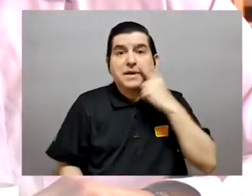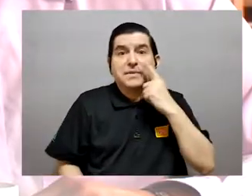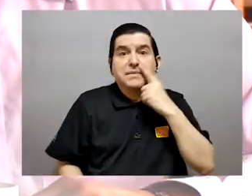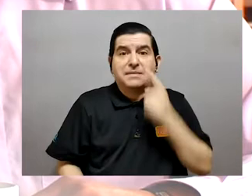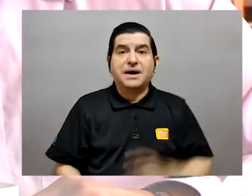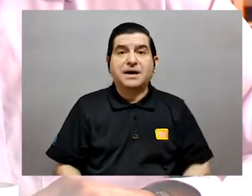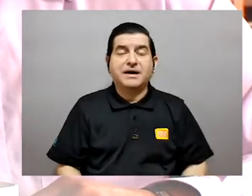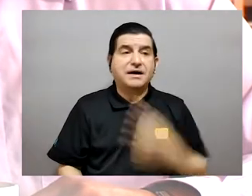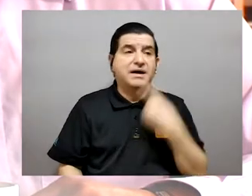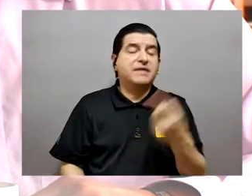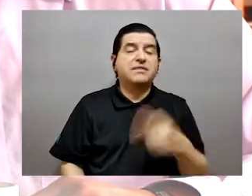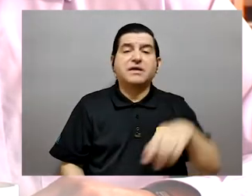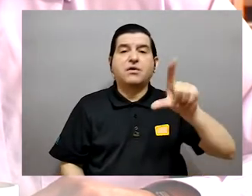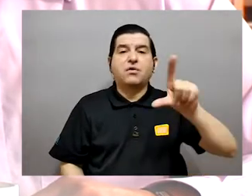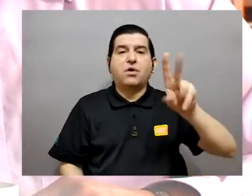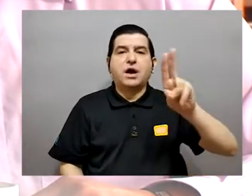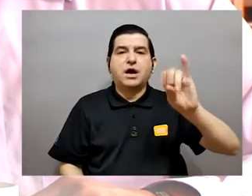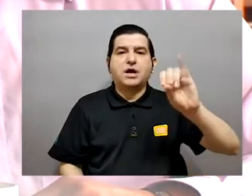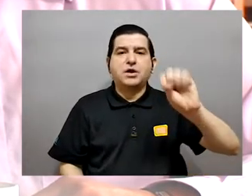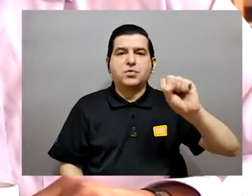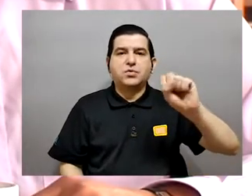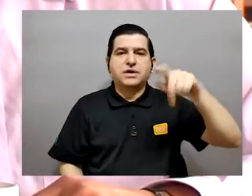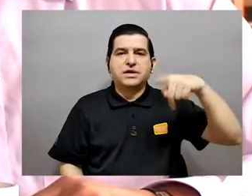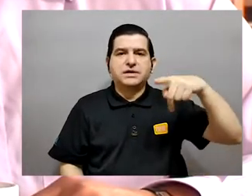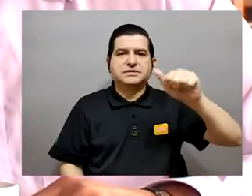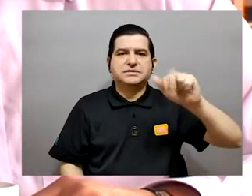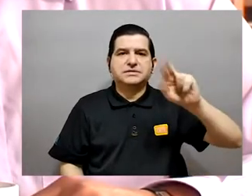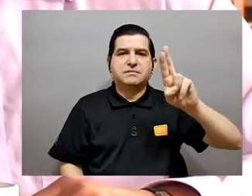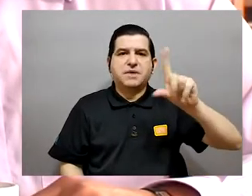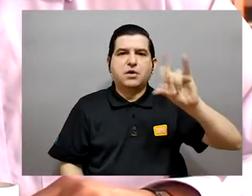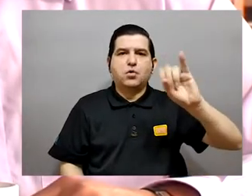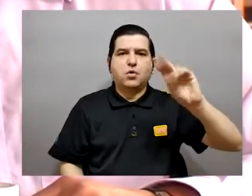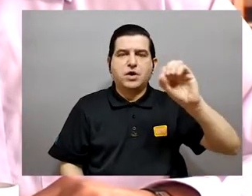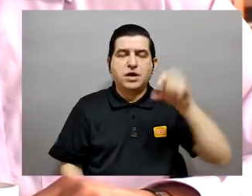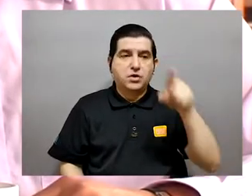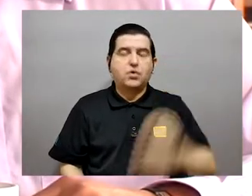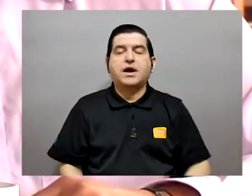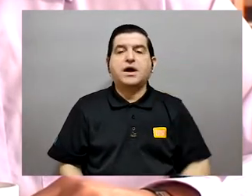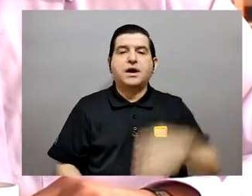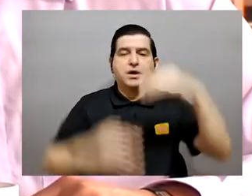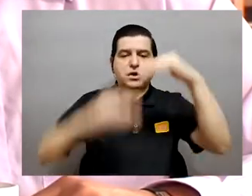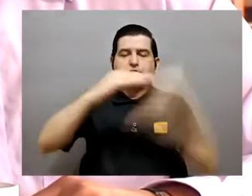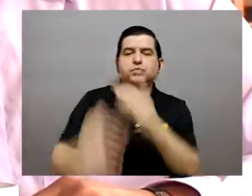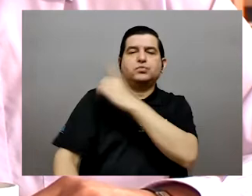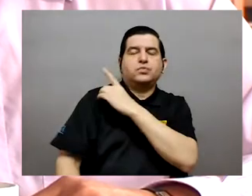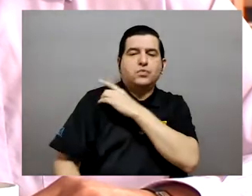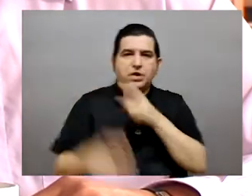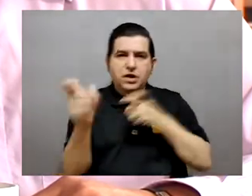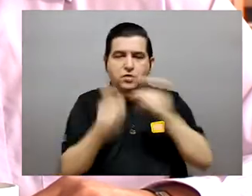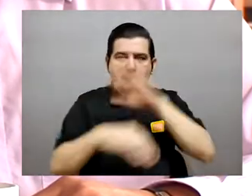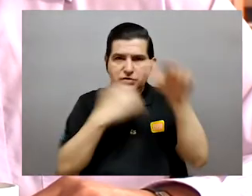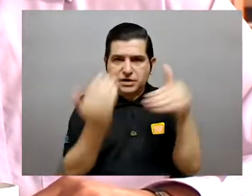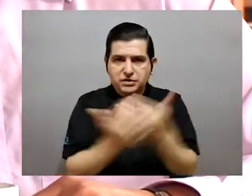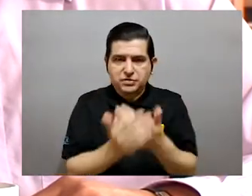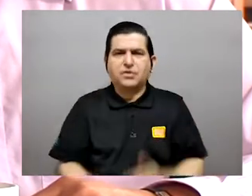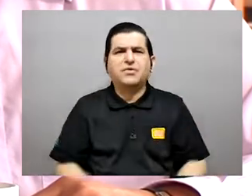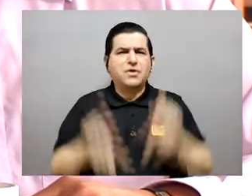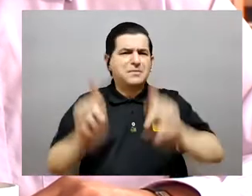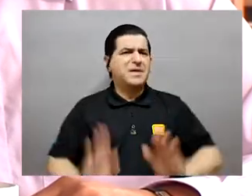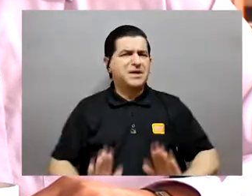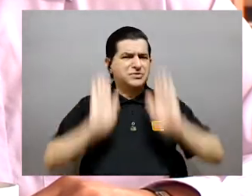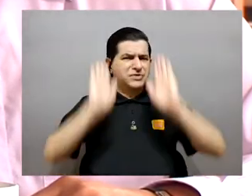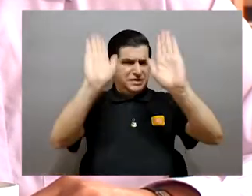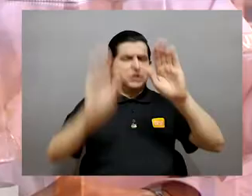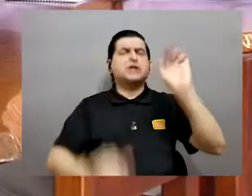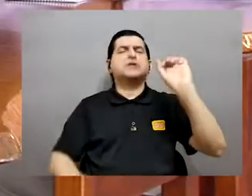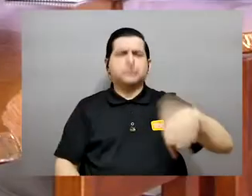RAI para Tilarán. Y una oportunidad me fui con un profesor universitario y me regañó. Le dije, no, profesor, es que yo no tengo dinero. Y yo